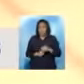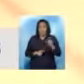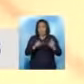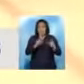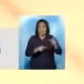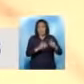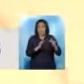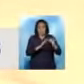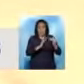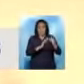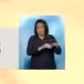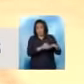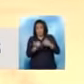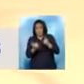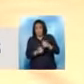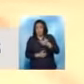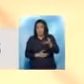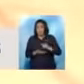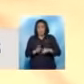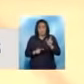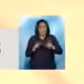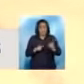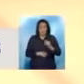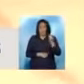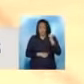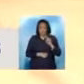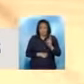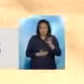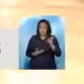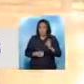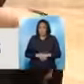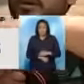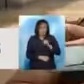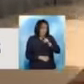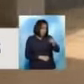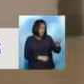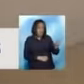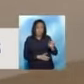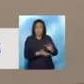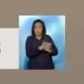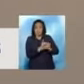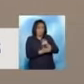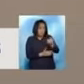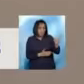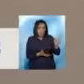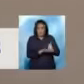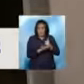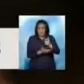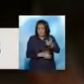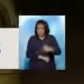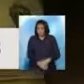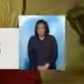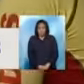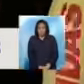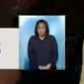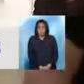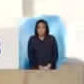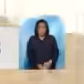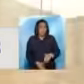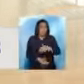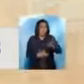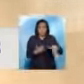más personas, pero hay mucha gente que no quiere salir. Aquí, por ejemplo, hay bastantes amigos que están también ayudando a todas